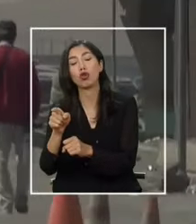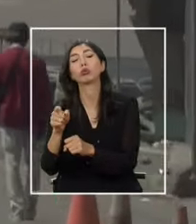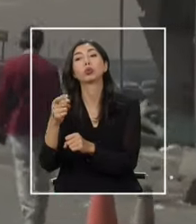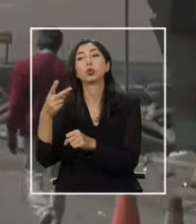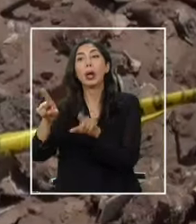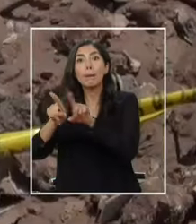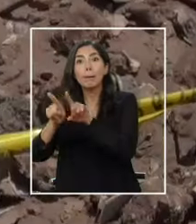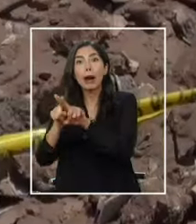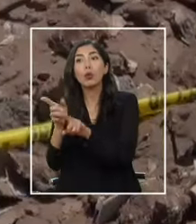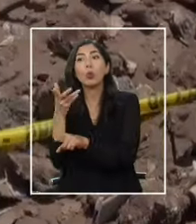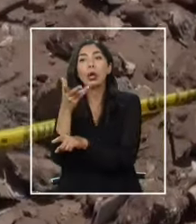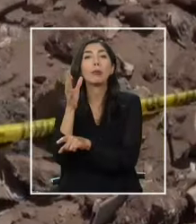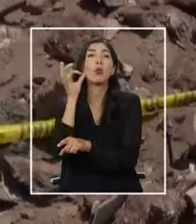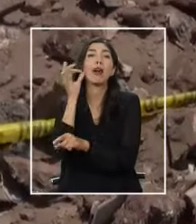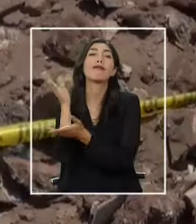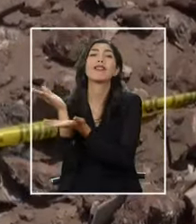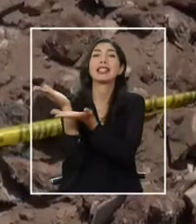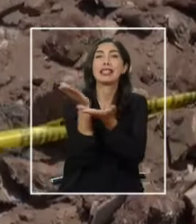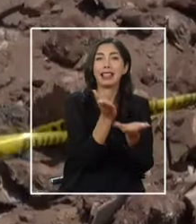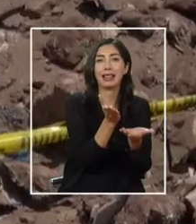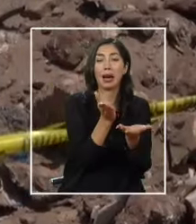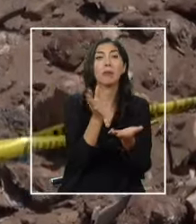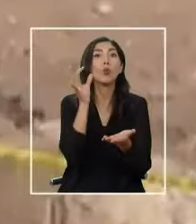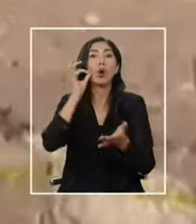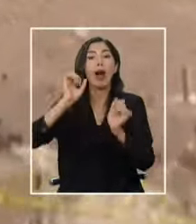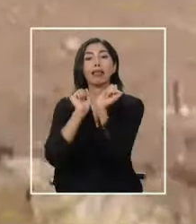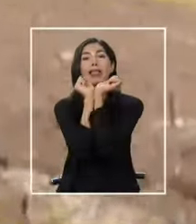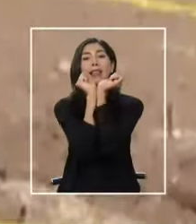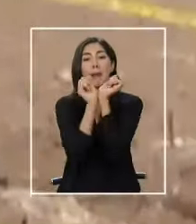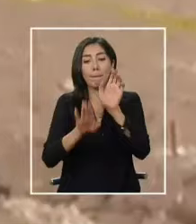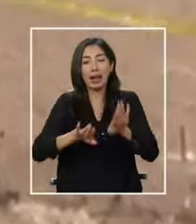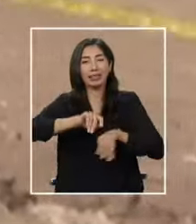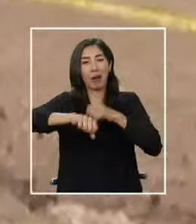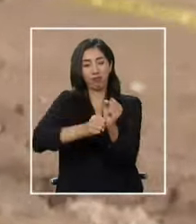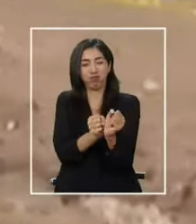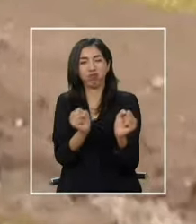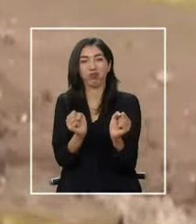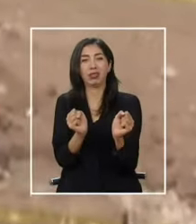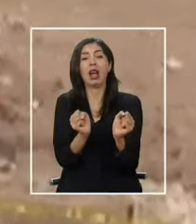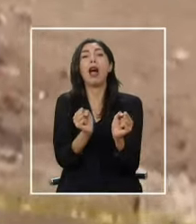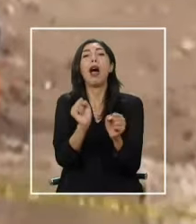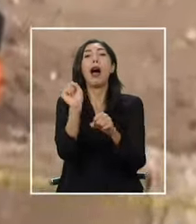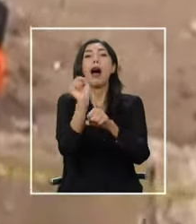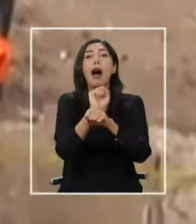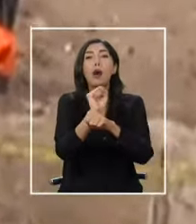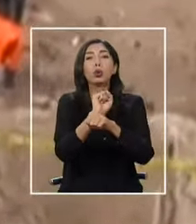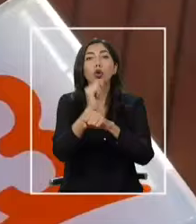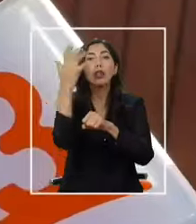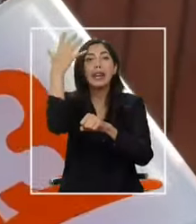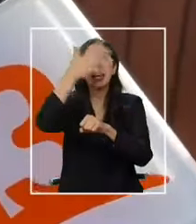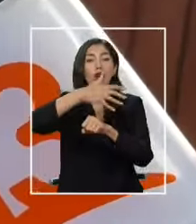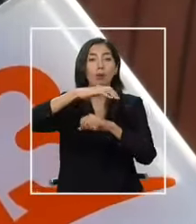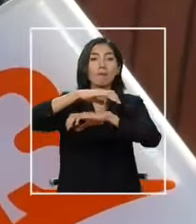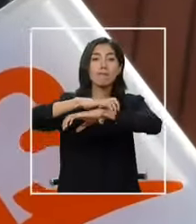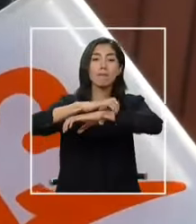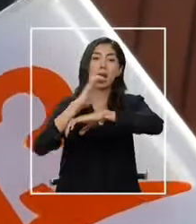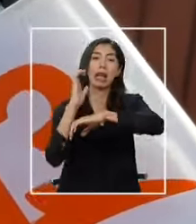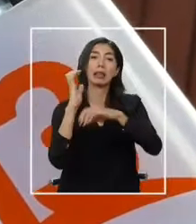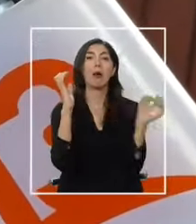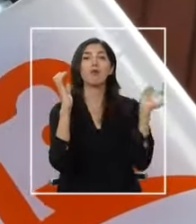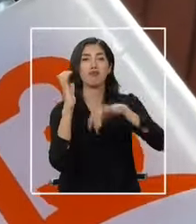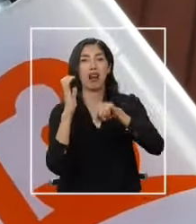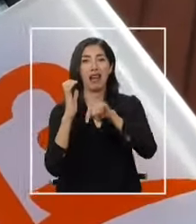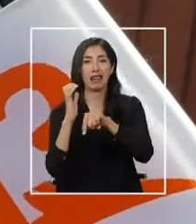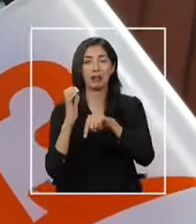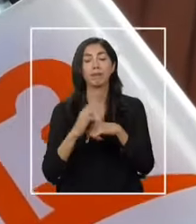a visitarlo. Ella fue encontrada atada de pies y manos en el maletero del auto negro. Estaba con una chiquilla. Esta chiquilla